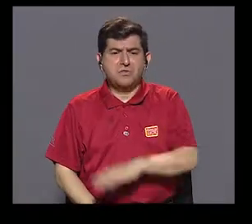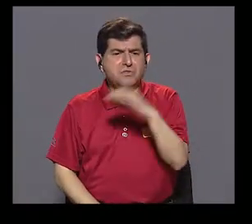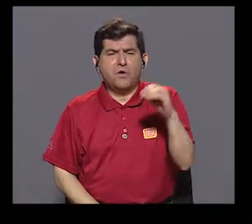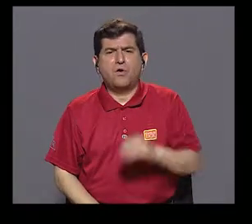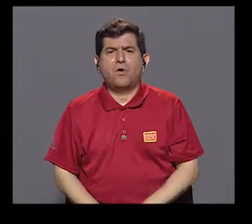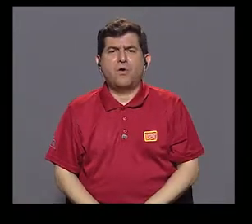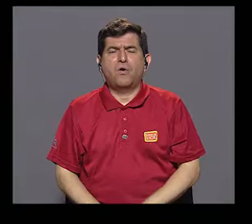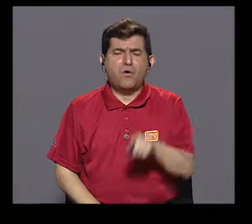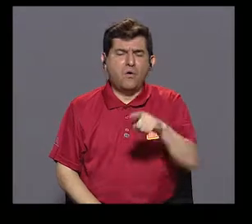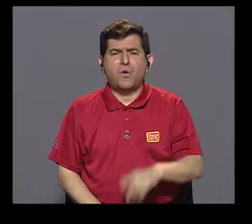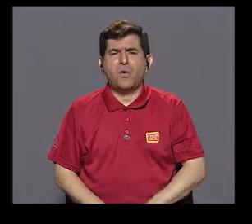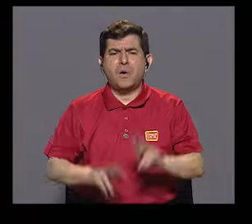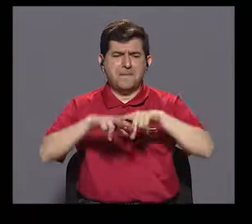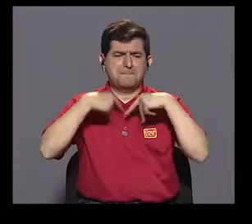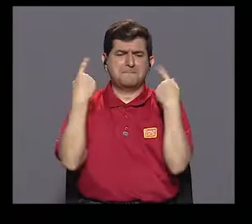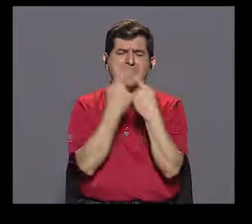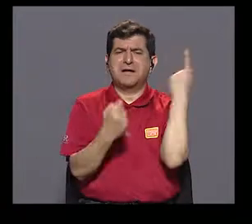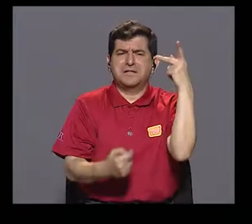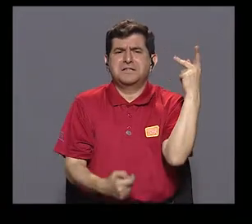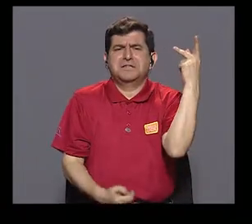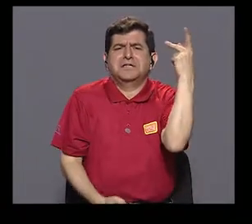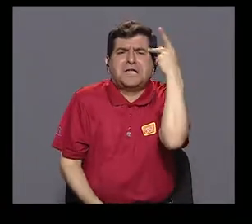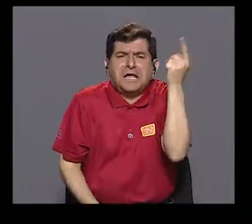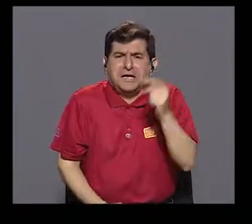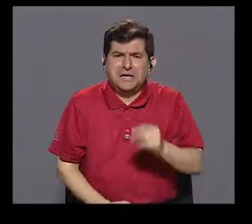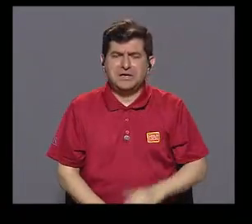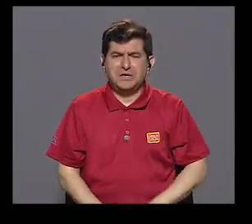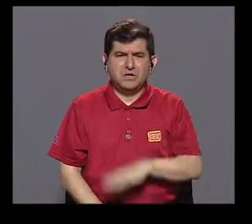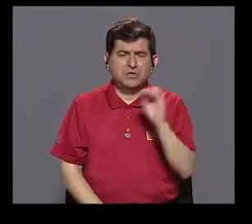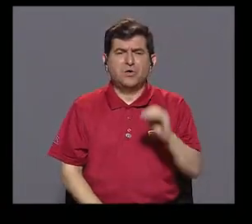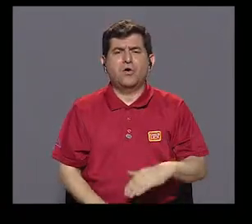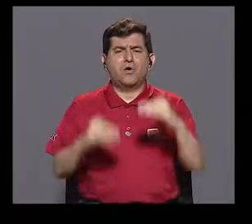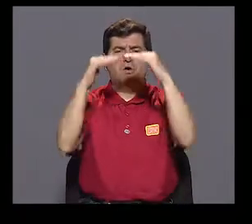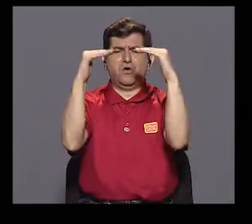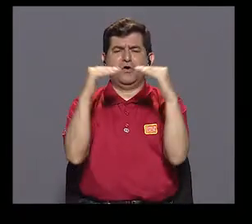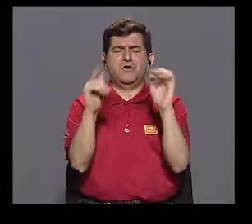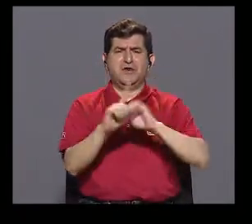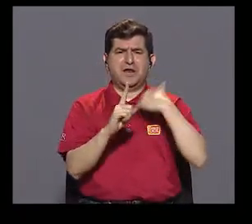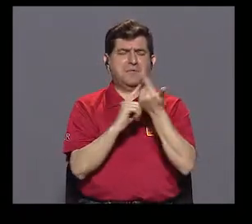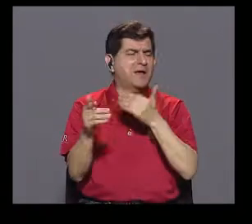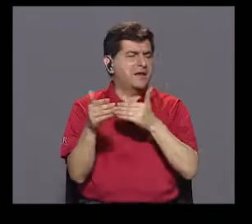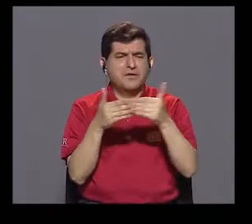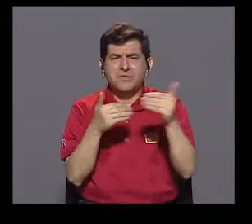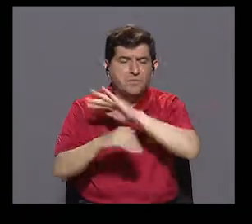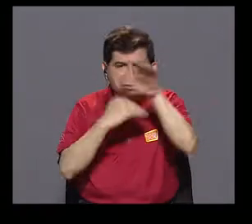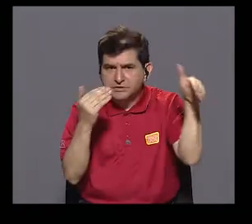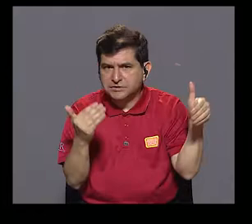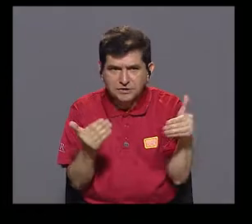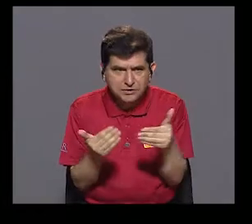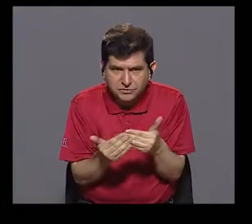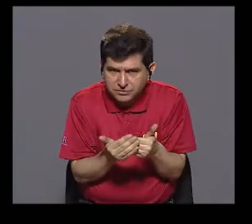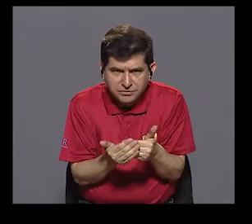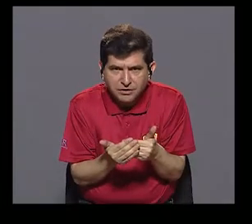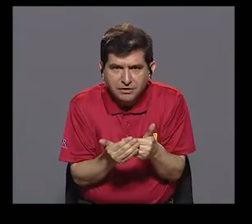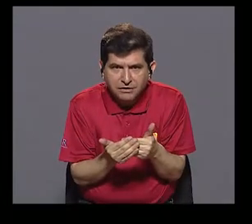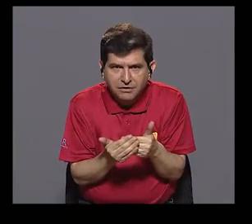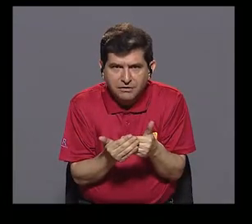religioso, de bandería político partidaria, de estatus social, cruzando todo